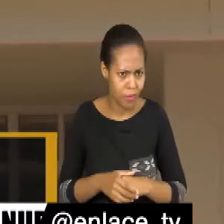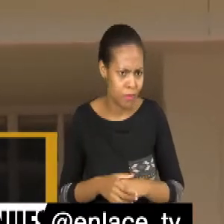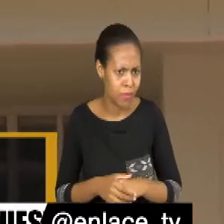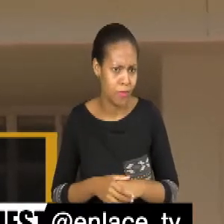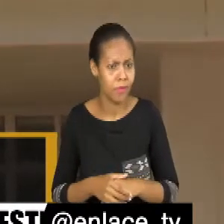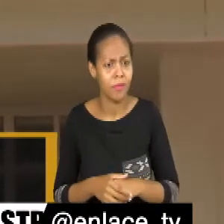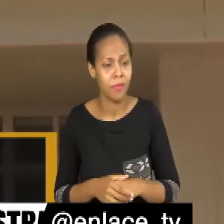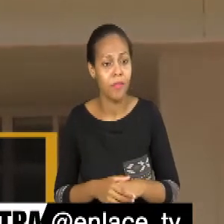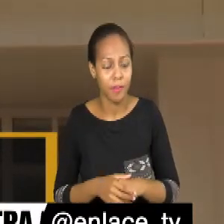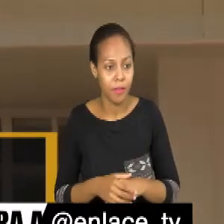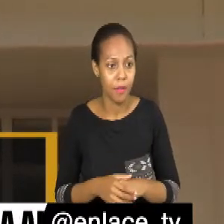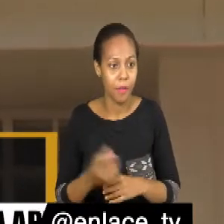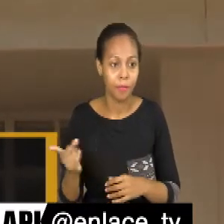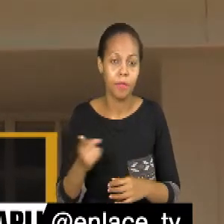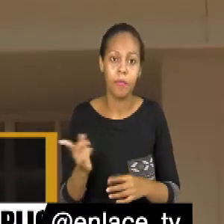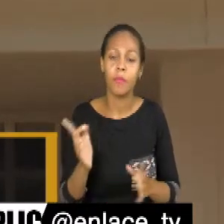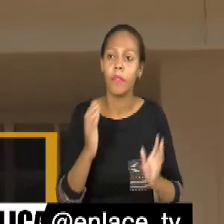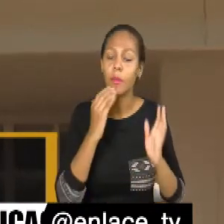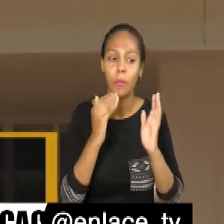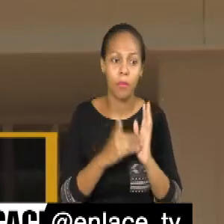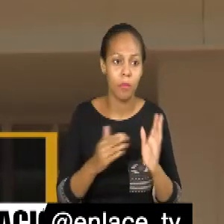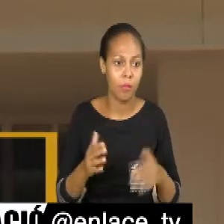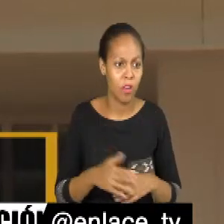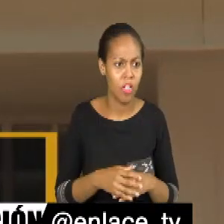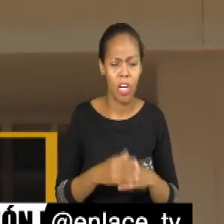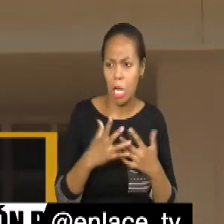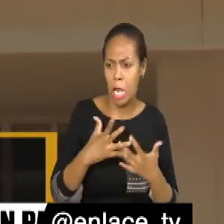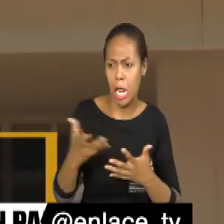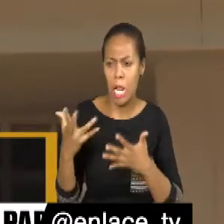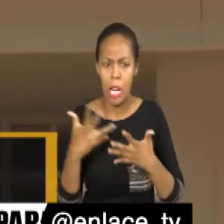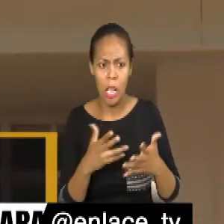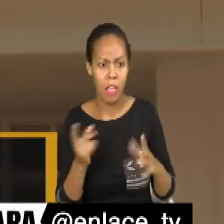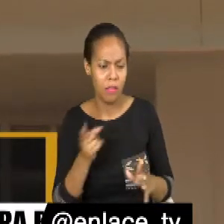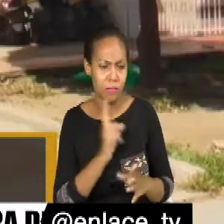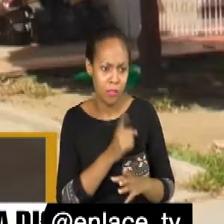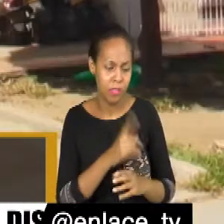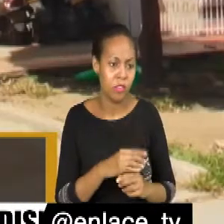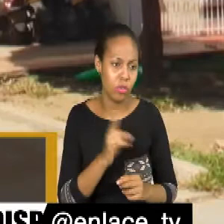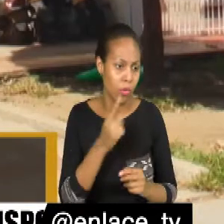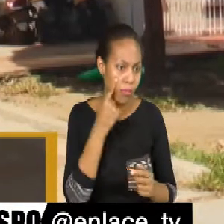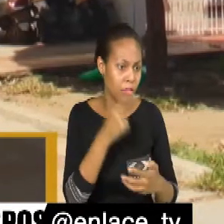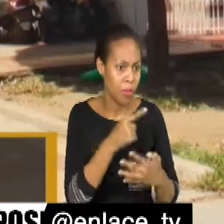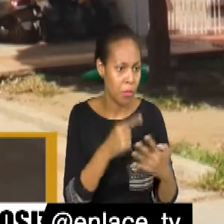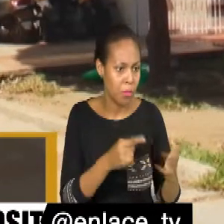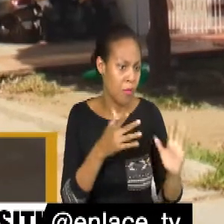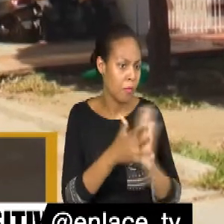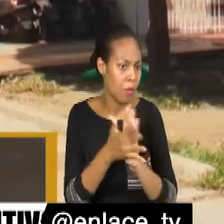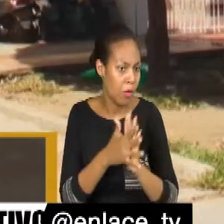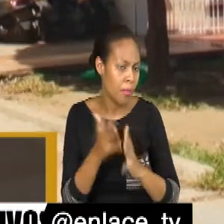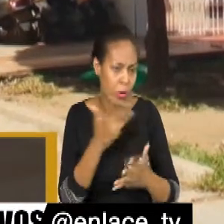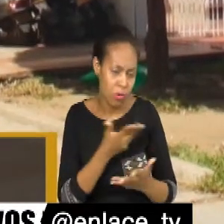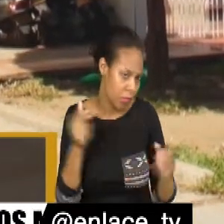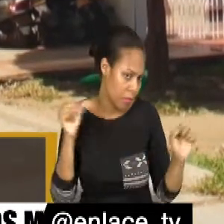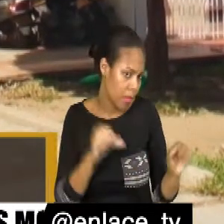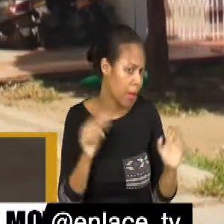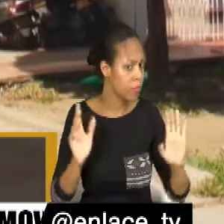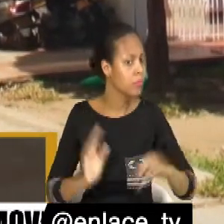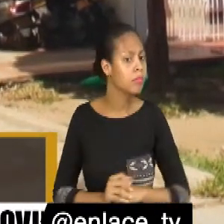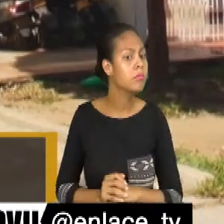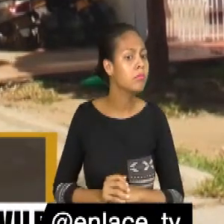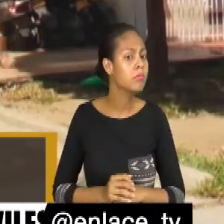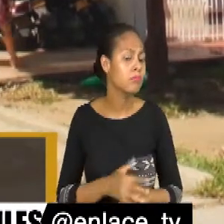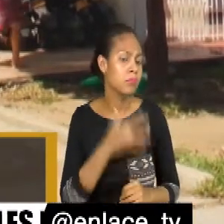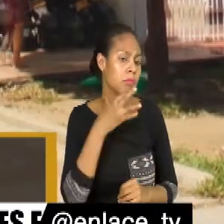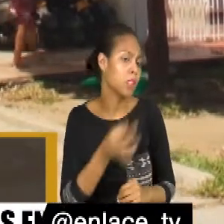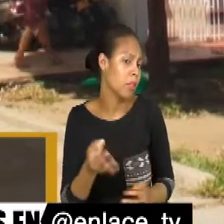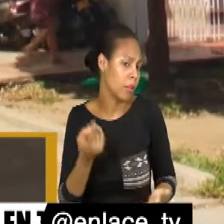No insultarlo ni tampoco irlo a regañar ni esto, sino decirle, mire, esto está mal por esto y esto, y que ya nosotros tenemos normas como